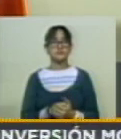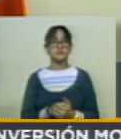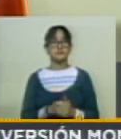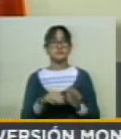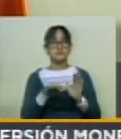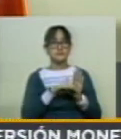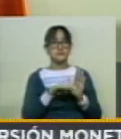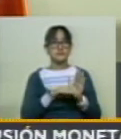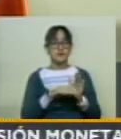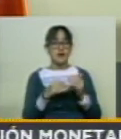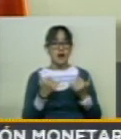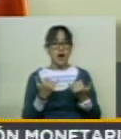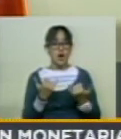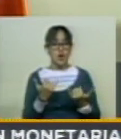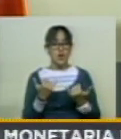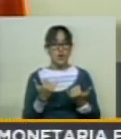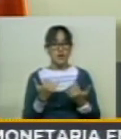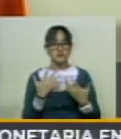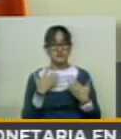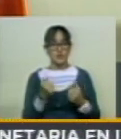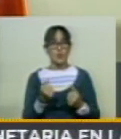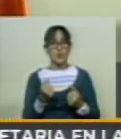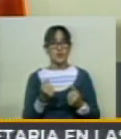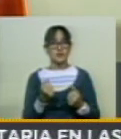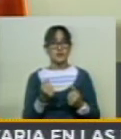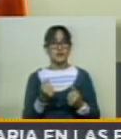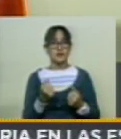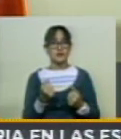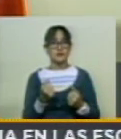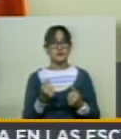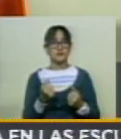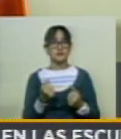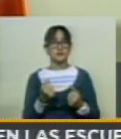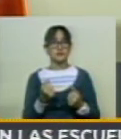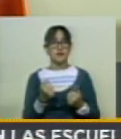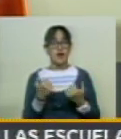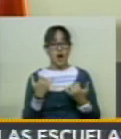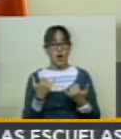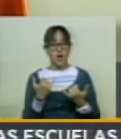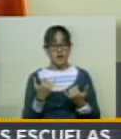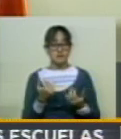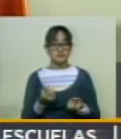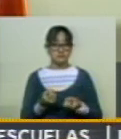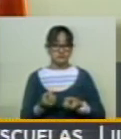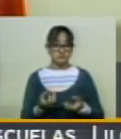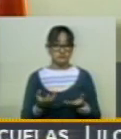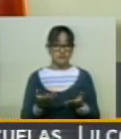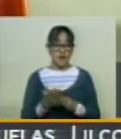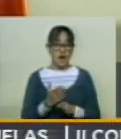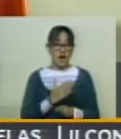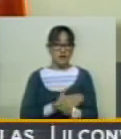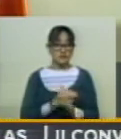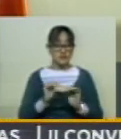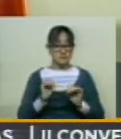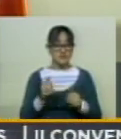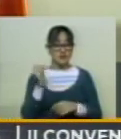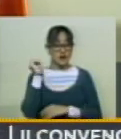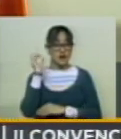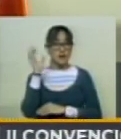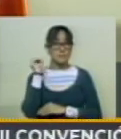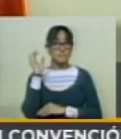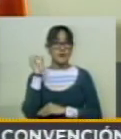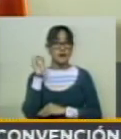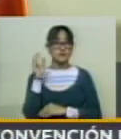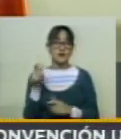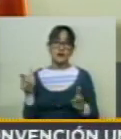establecimos que vamos a hacer un protocolo de seguridad para los candidatos y vamos a propiciar antes del inicio de la campaña